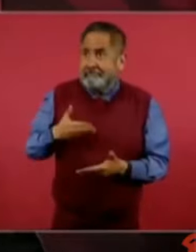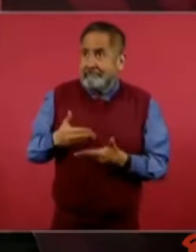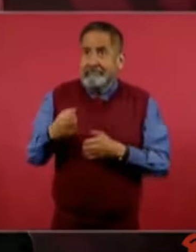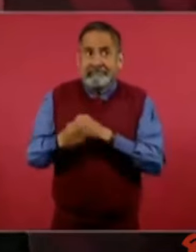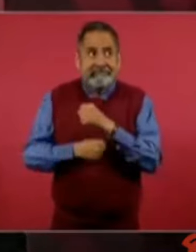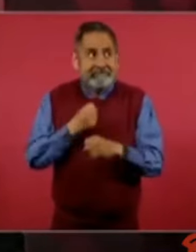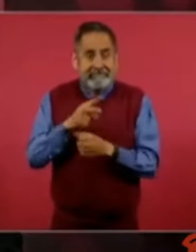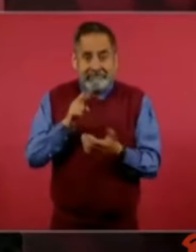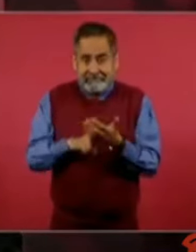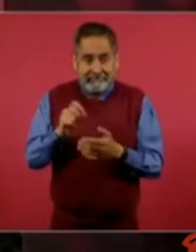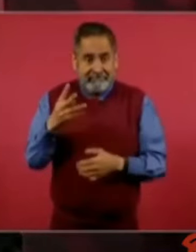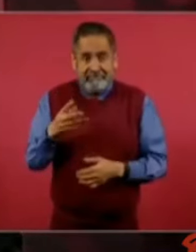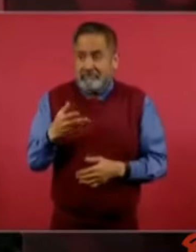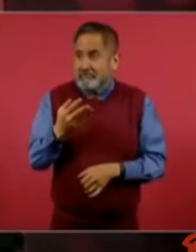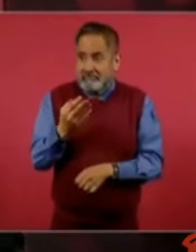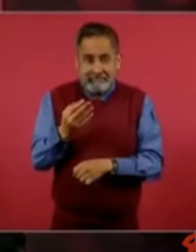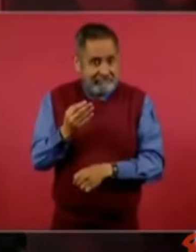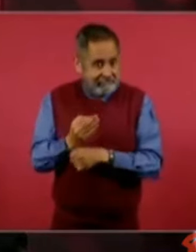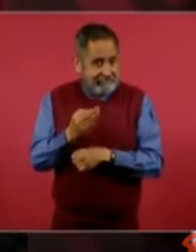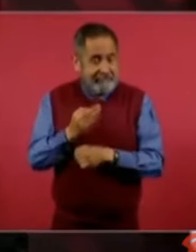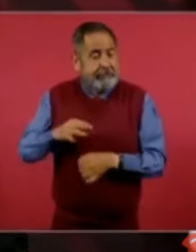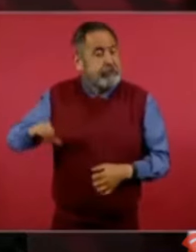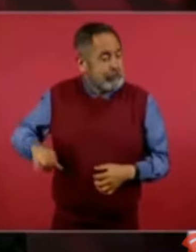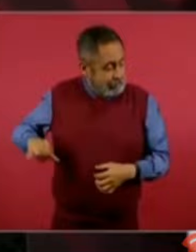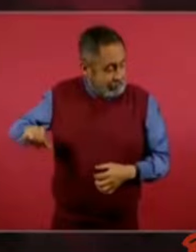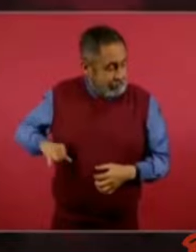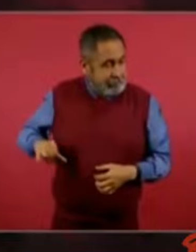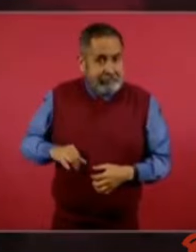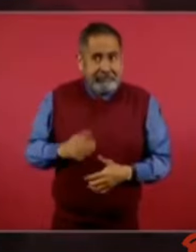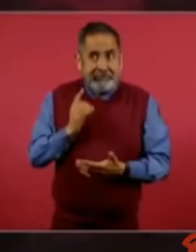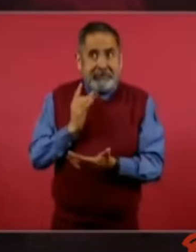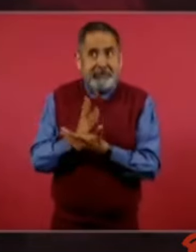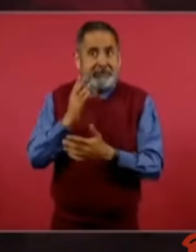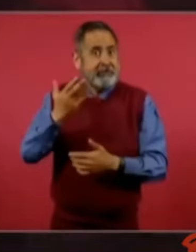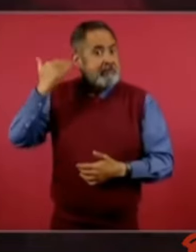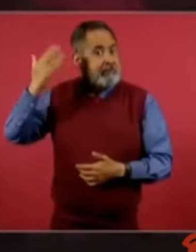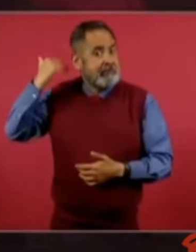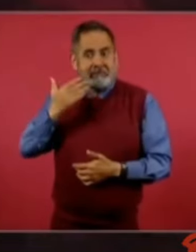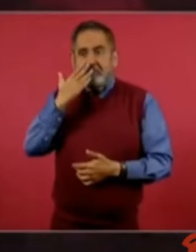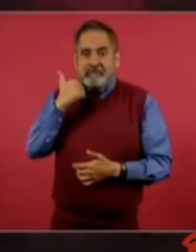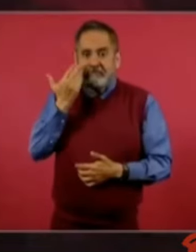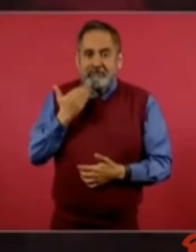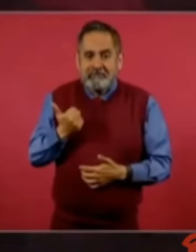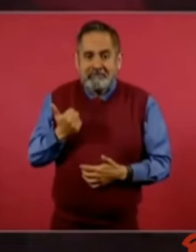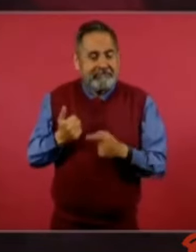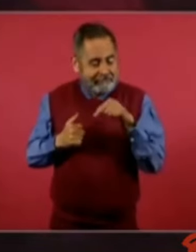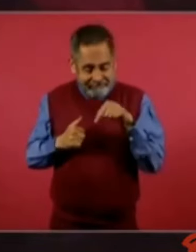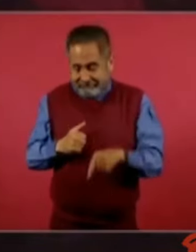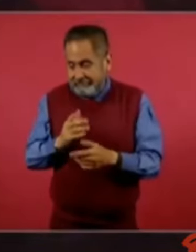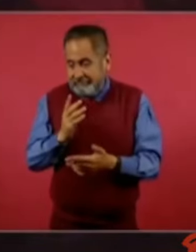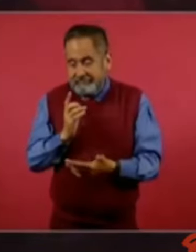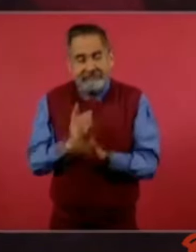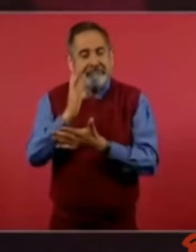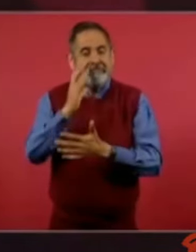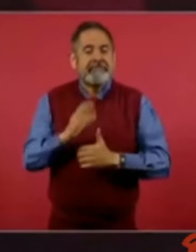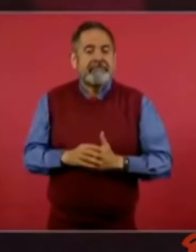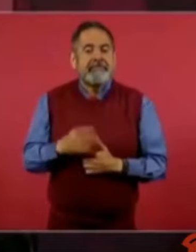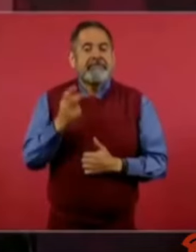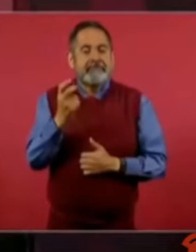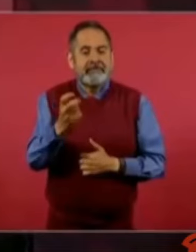interesantísimos únicos en la en la historia y por